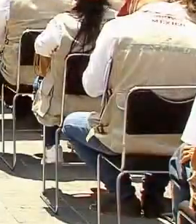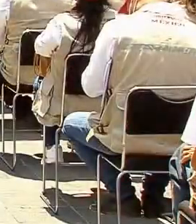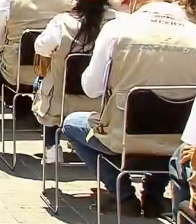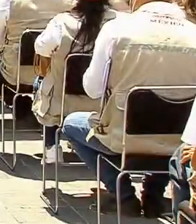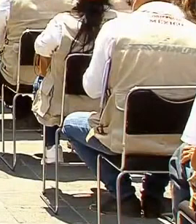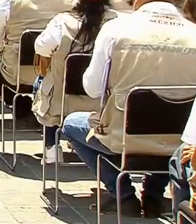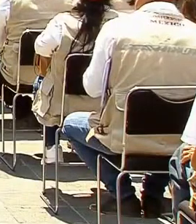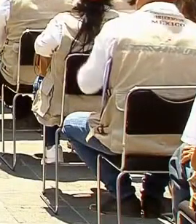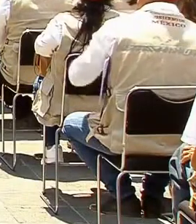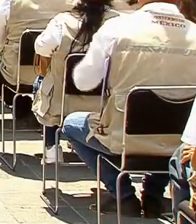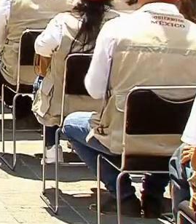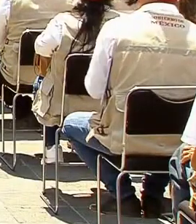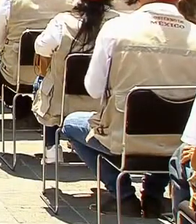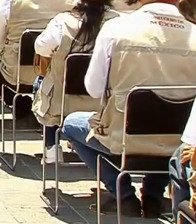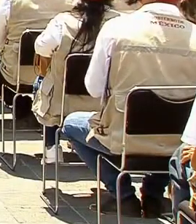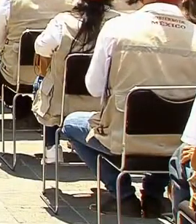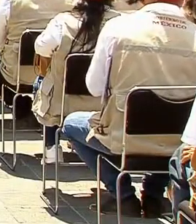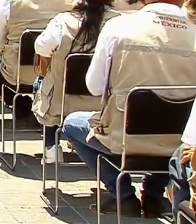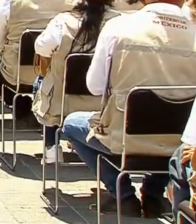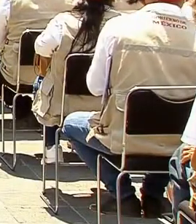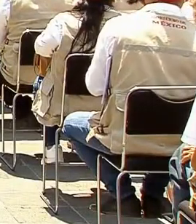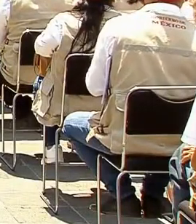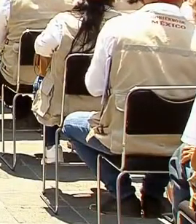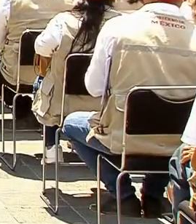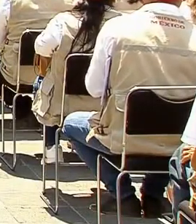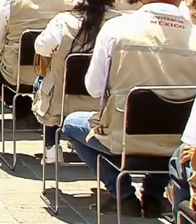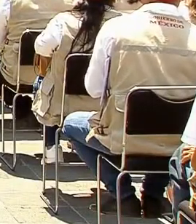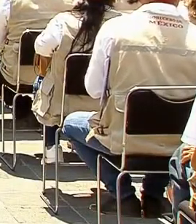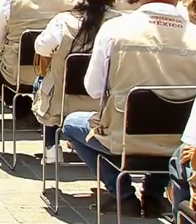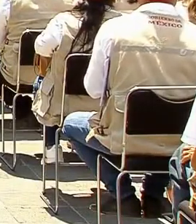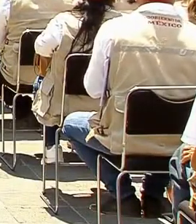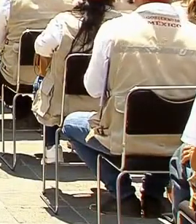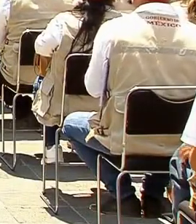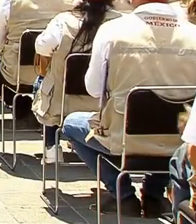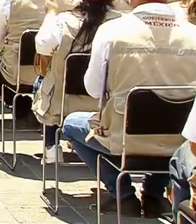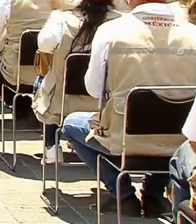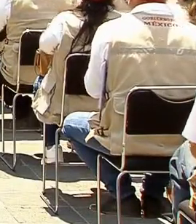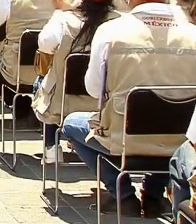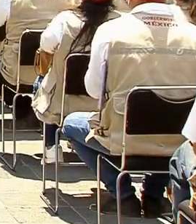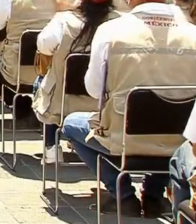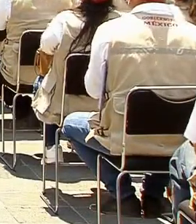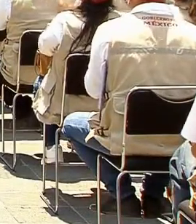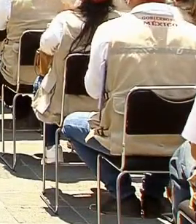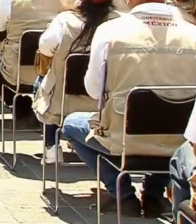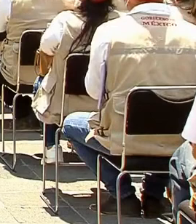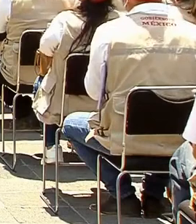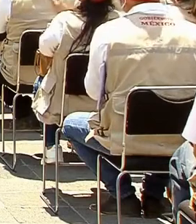Maestro Antonio Talamantes Geraldo, titular de Liconsa en la República Mexicana.